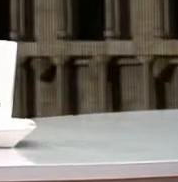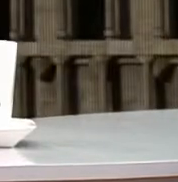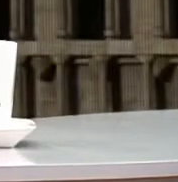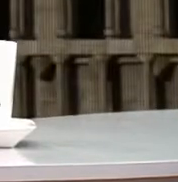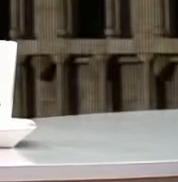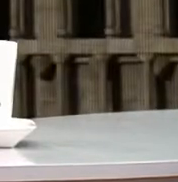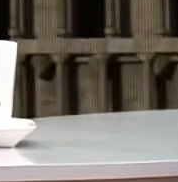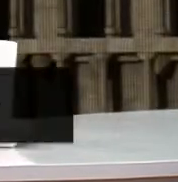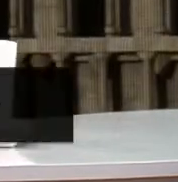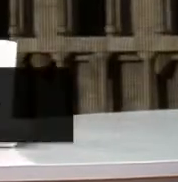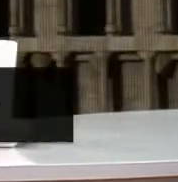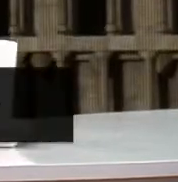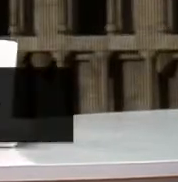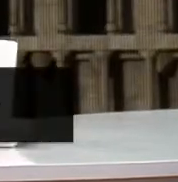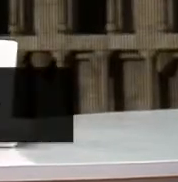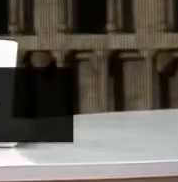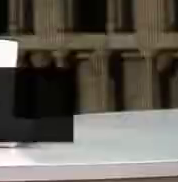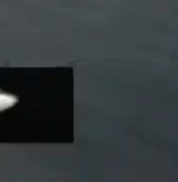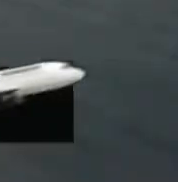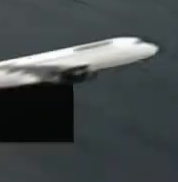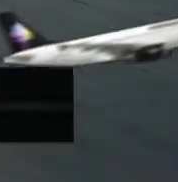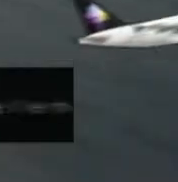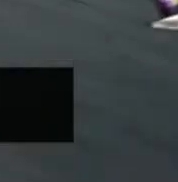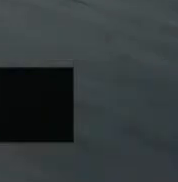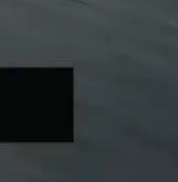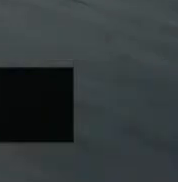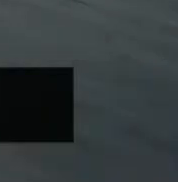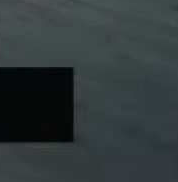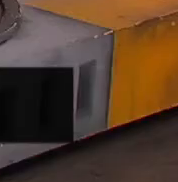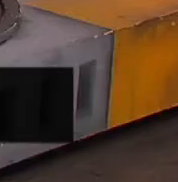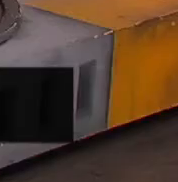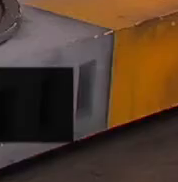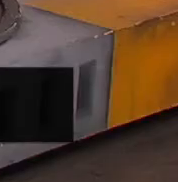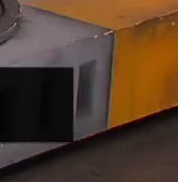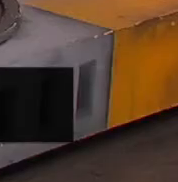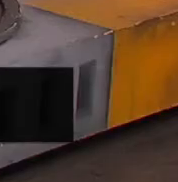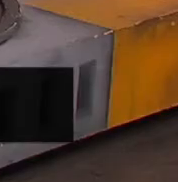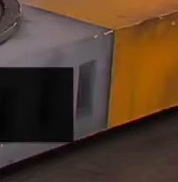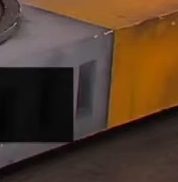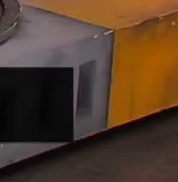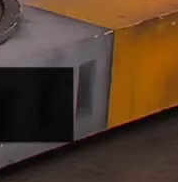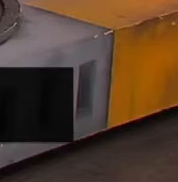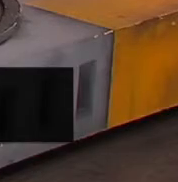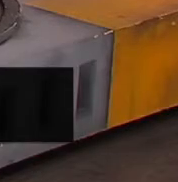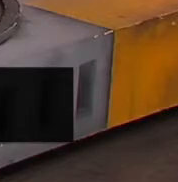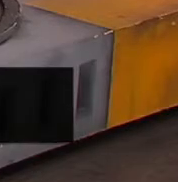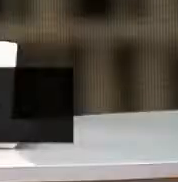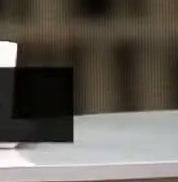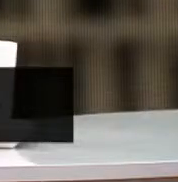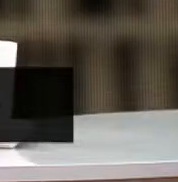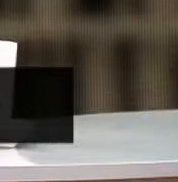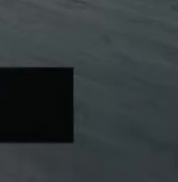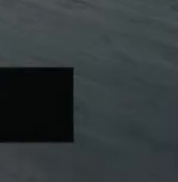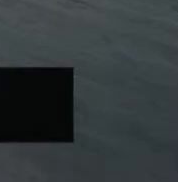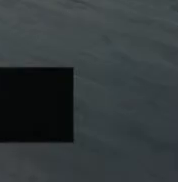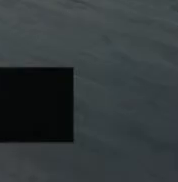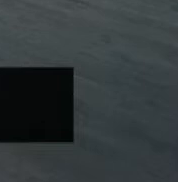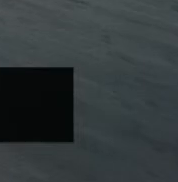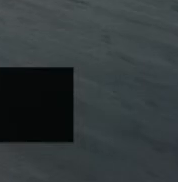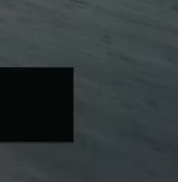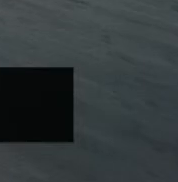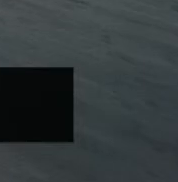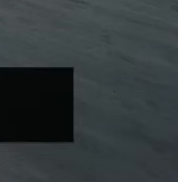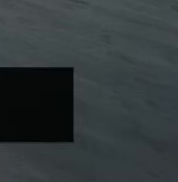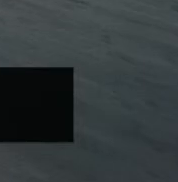Sí. ¿Volar? Sí. ¿Volar? Sí, señor. ¿Volar? Ando sí. Medio